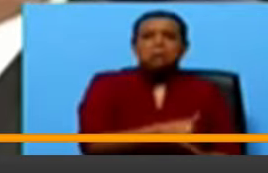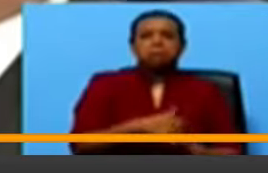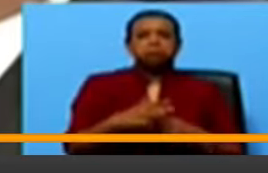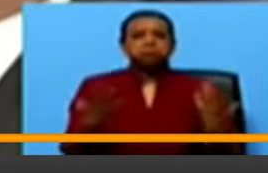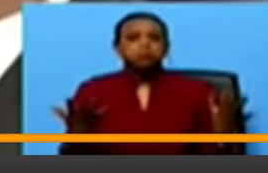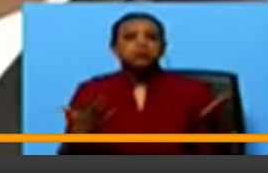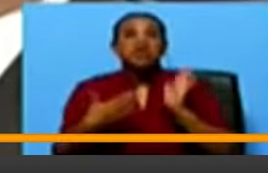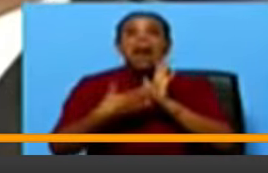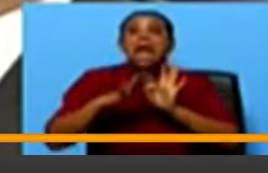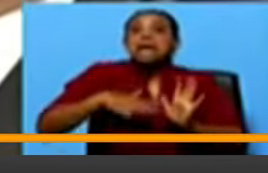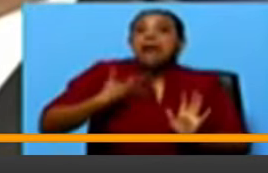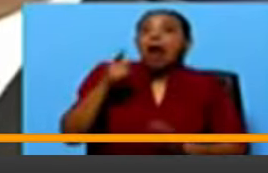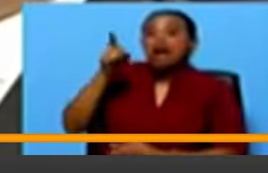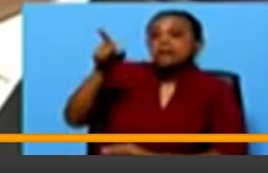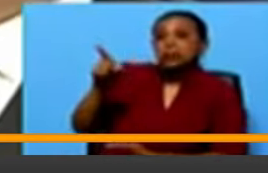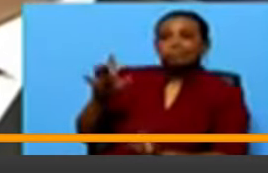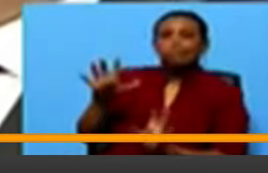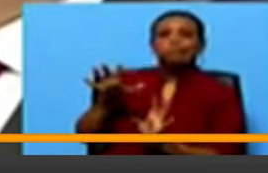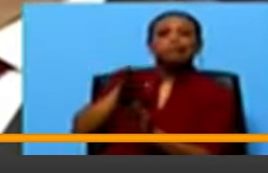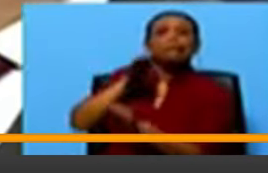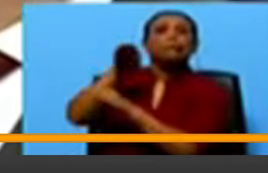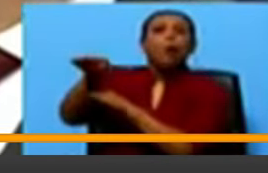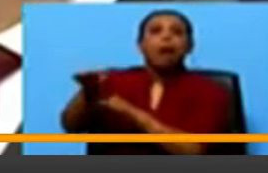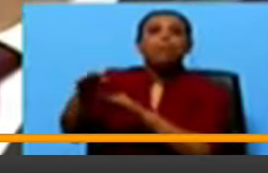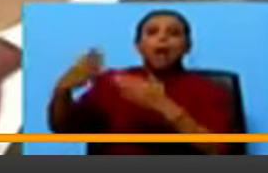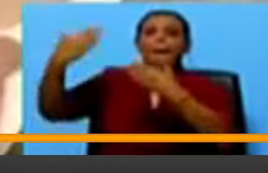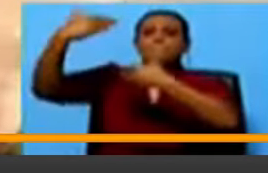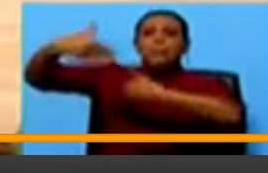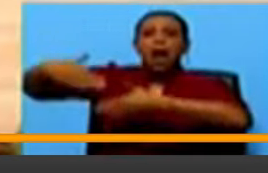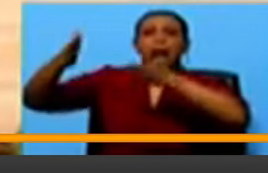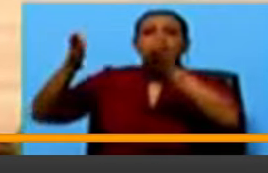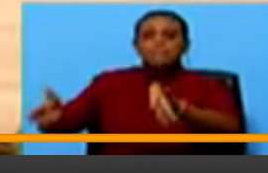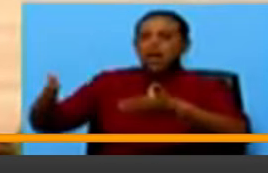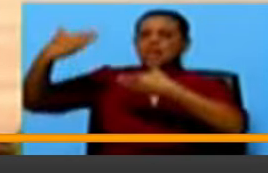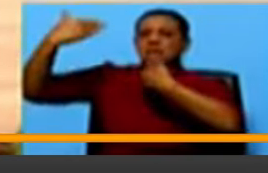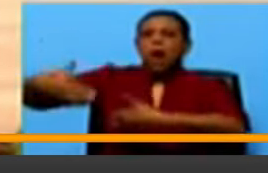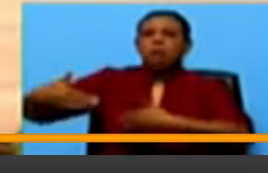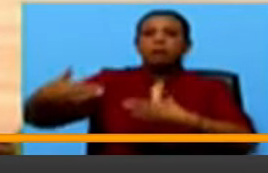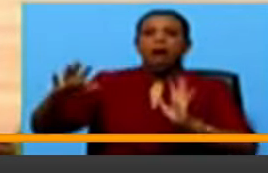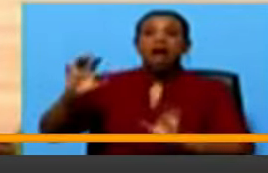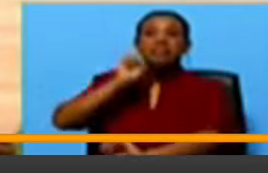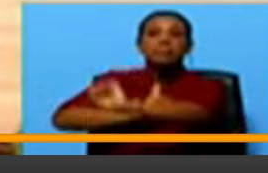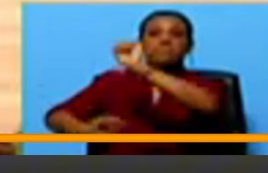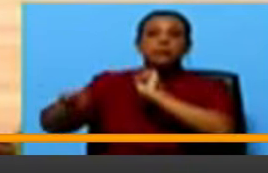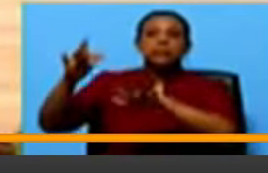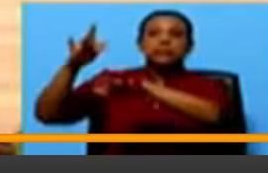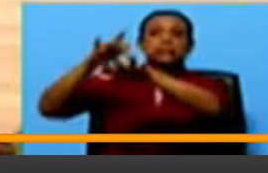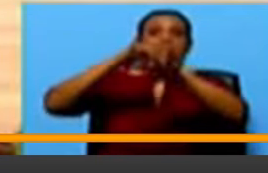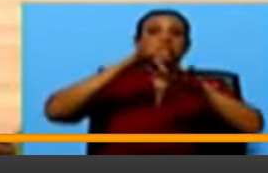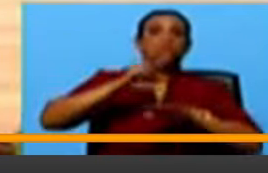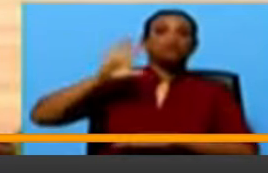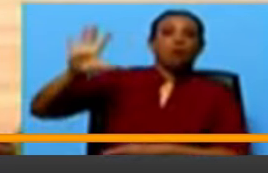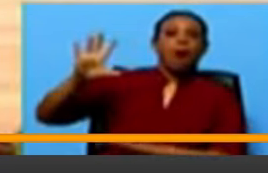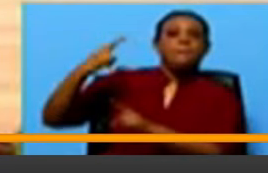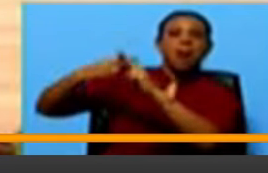Se les pretendió cercar y colocar a la defensiva.